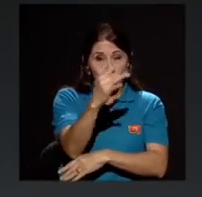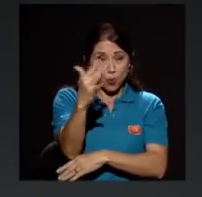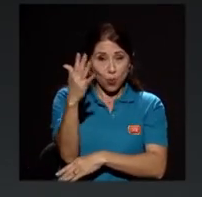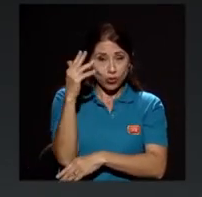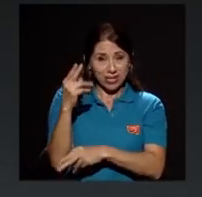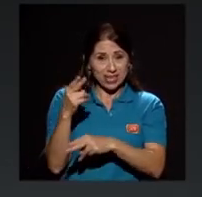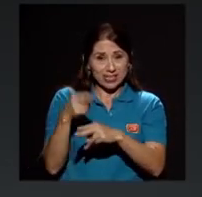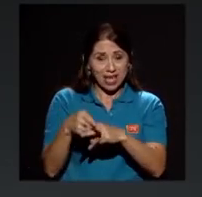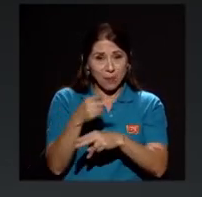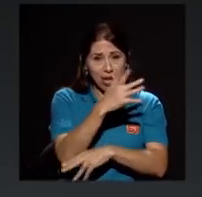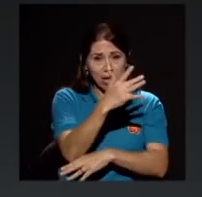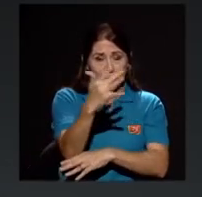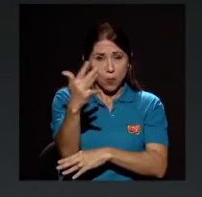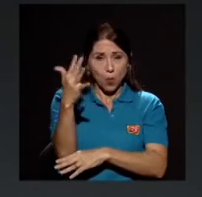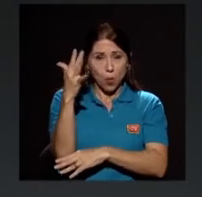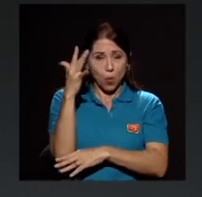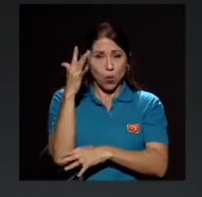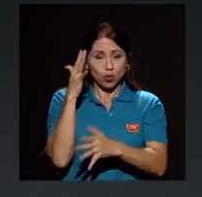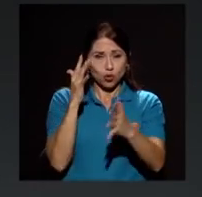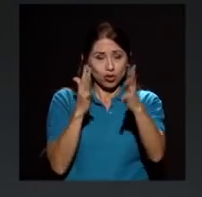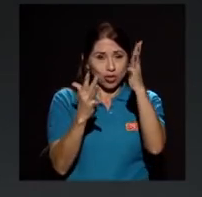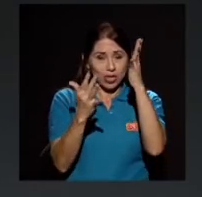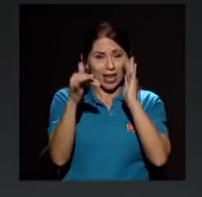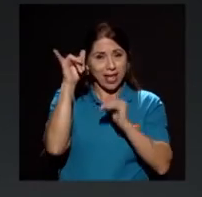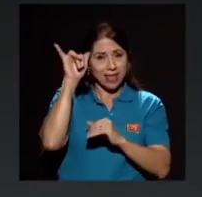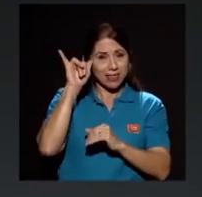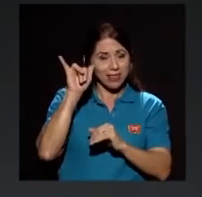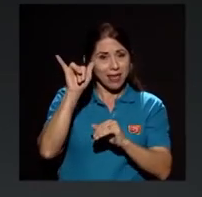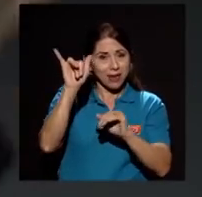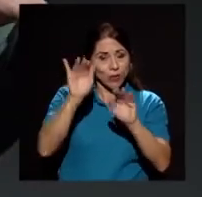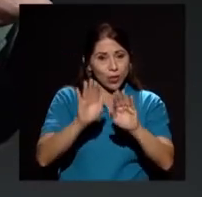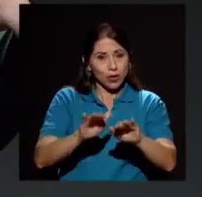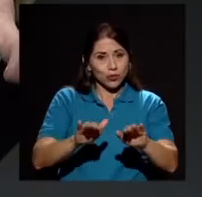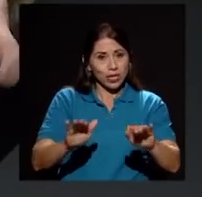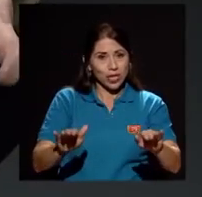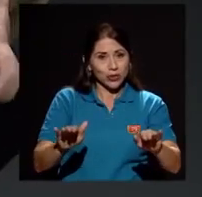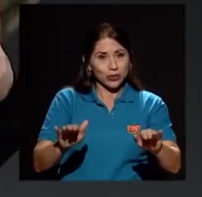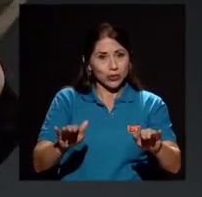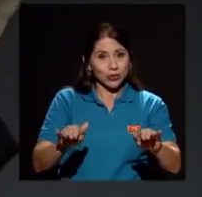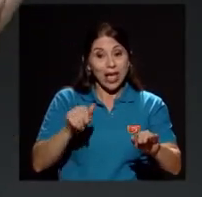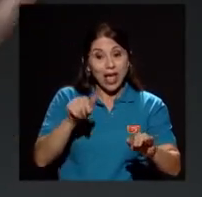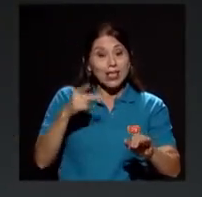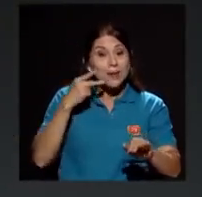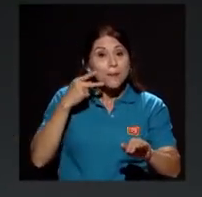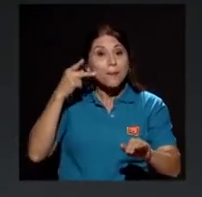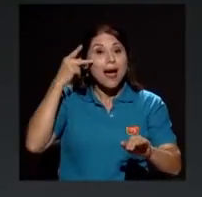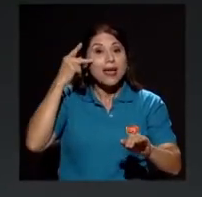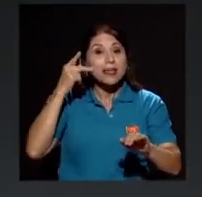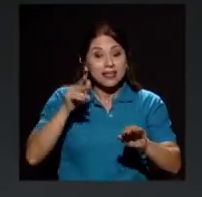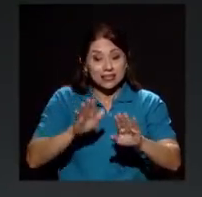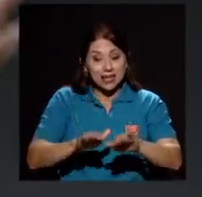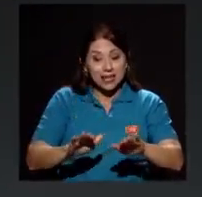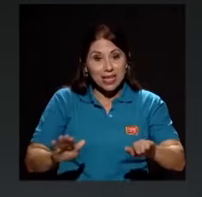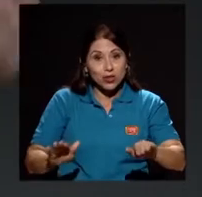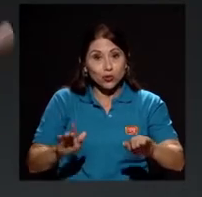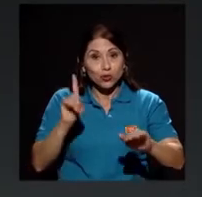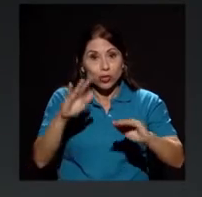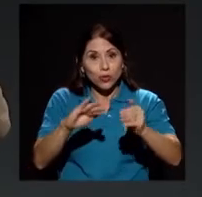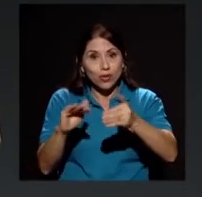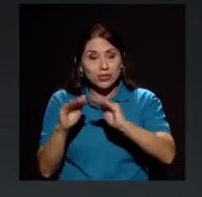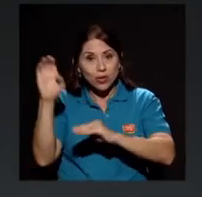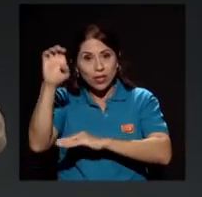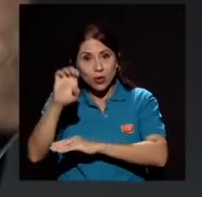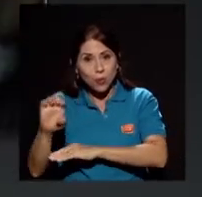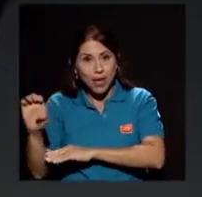los los padres de los niños de una ciudad europea financiaron el replanteamiento